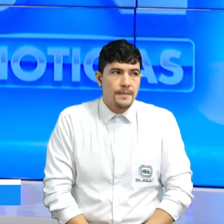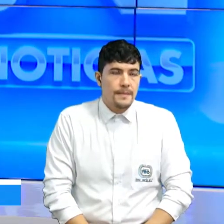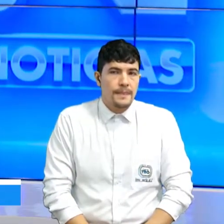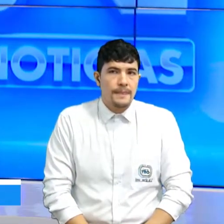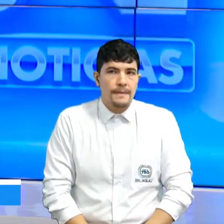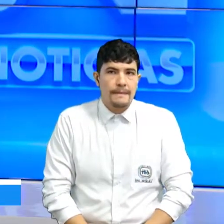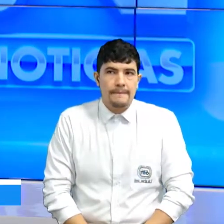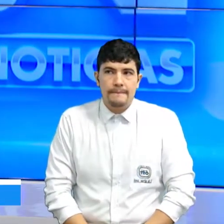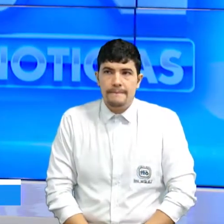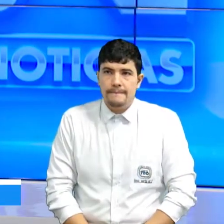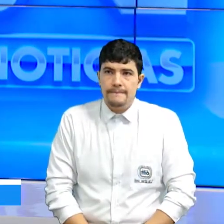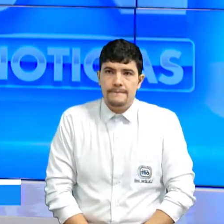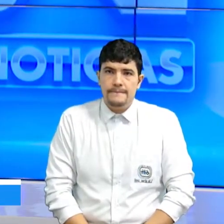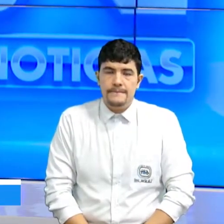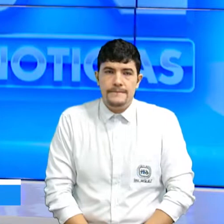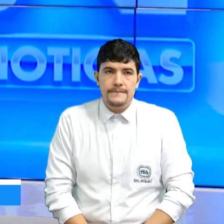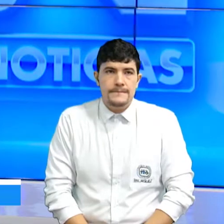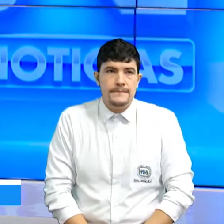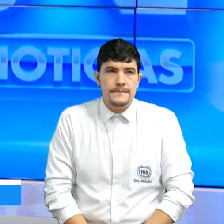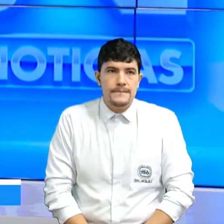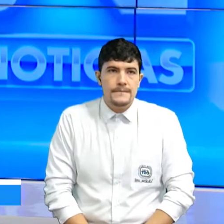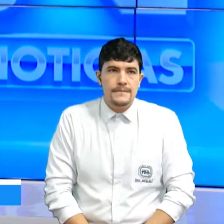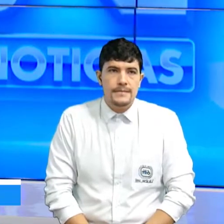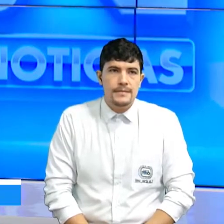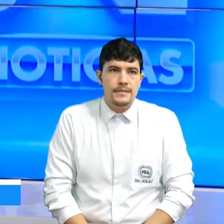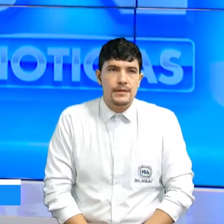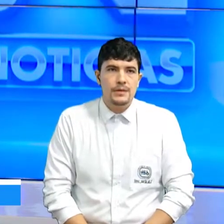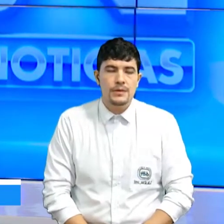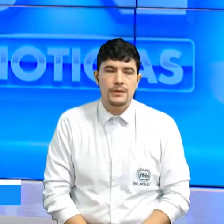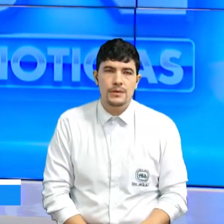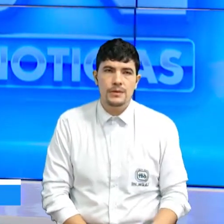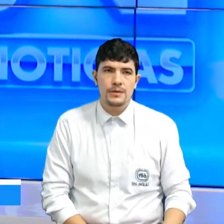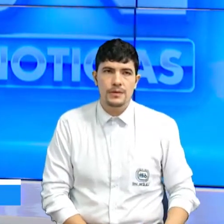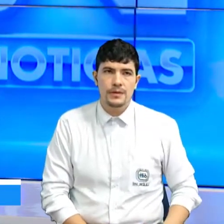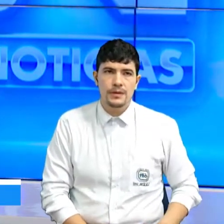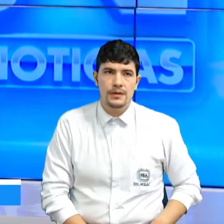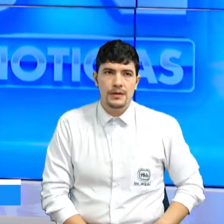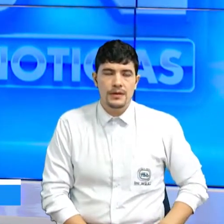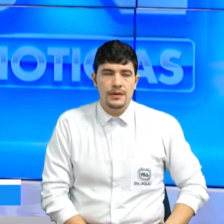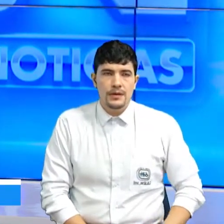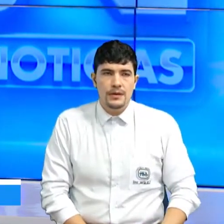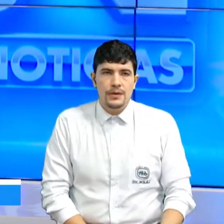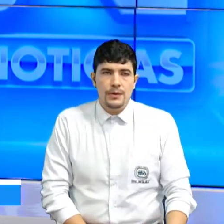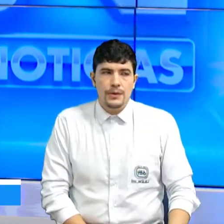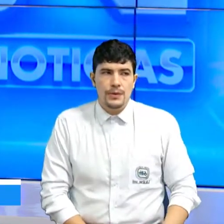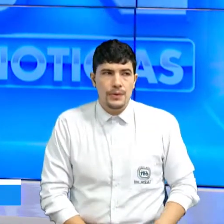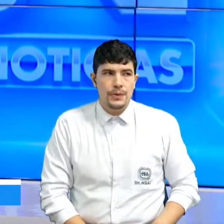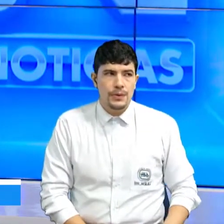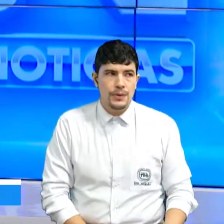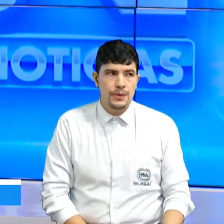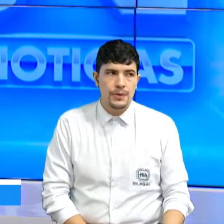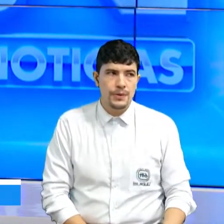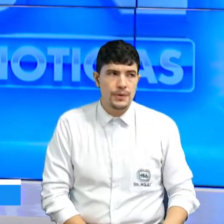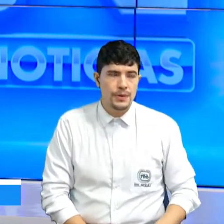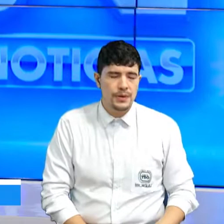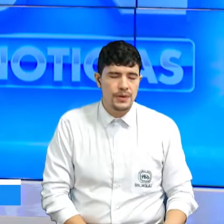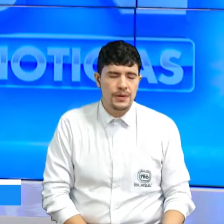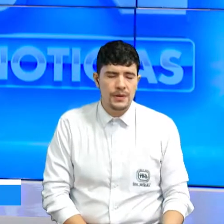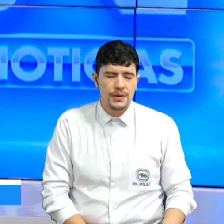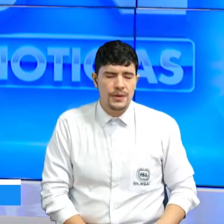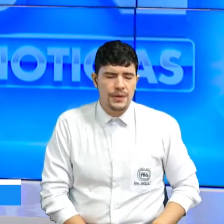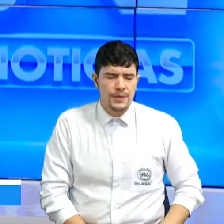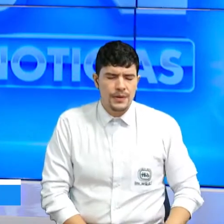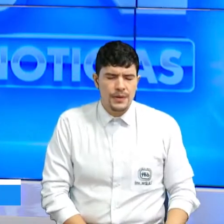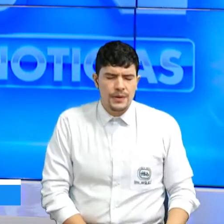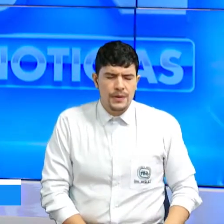parecer, el exceso de velocidad del vehículo y la imprudencia del peatón habrían causado esta tragedia. Nuestro compañero Heriberto Mariscal,